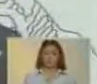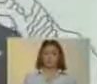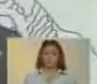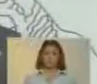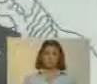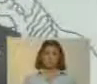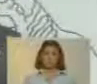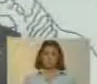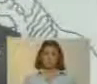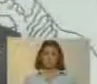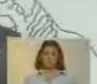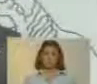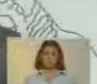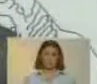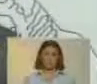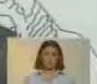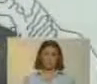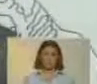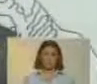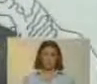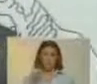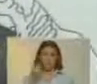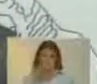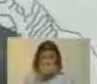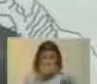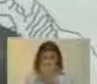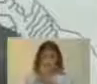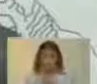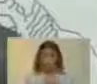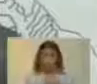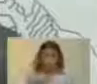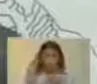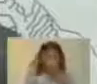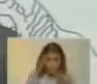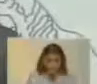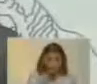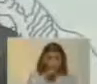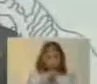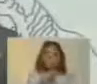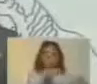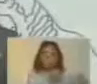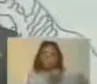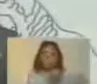tragedia, de la indignidad, del secuestro, de las muertes, son las FARC.